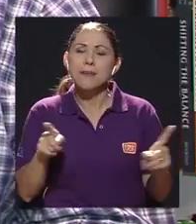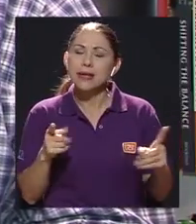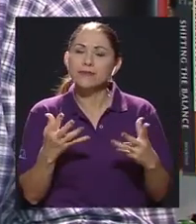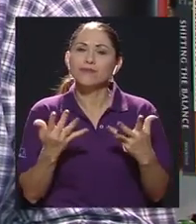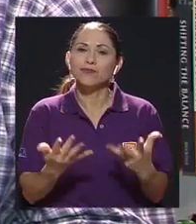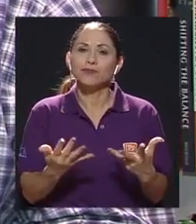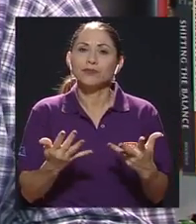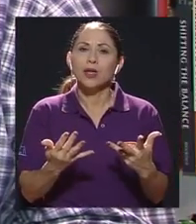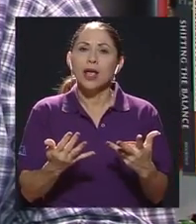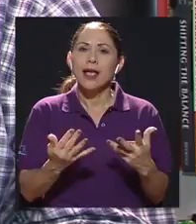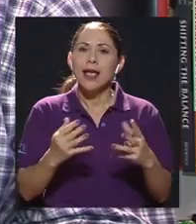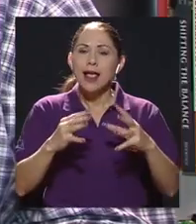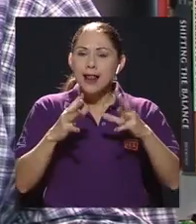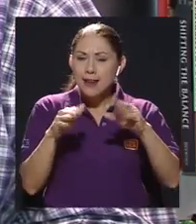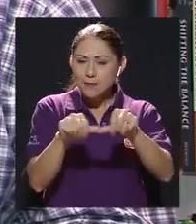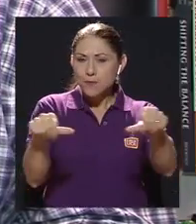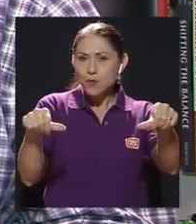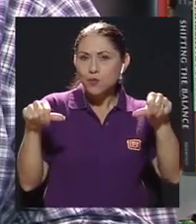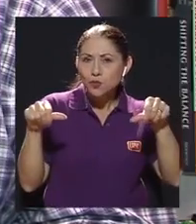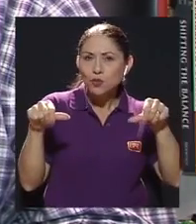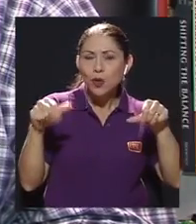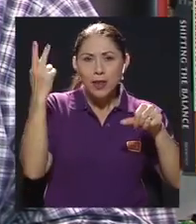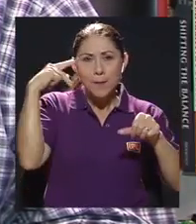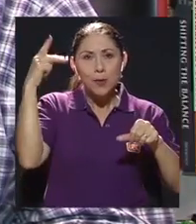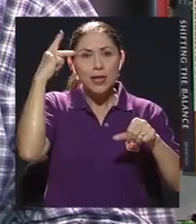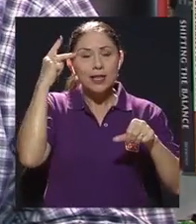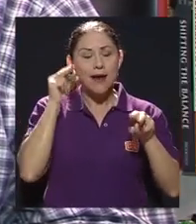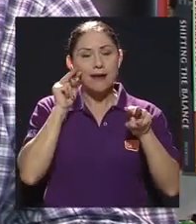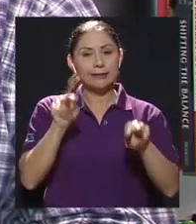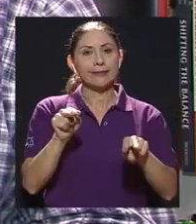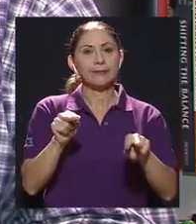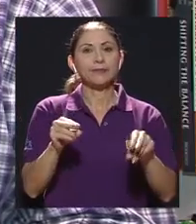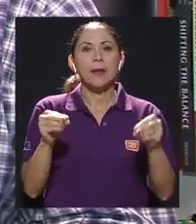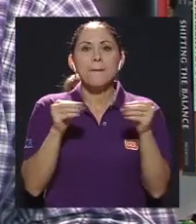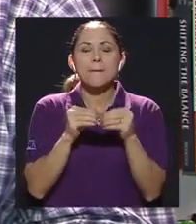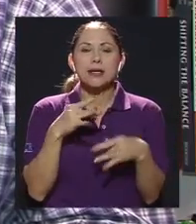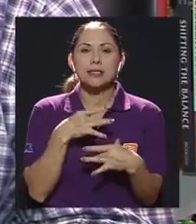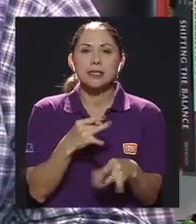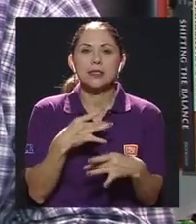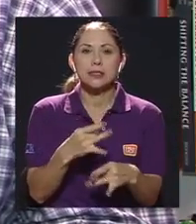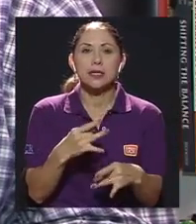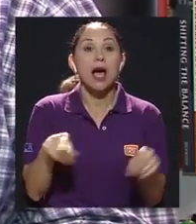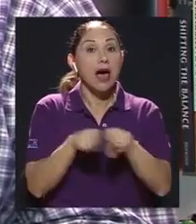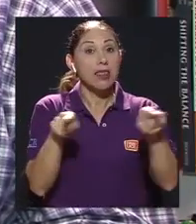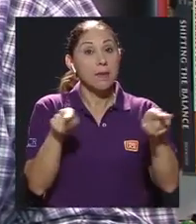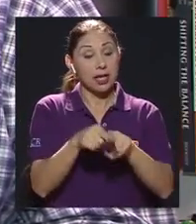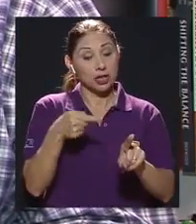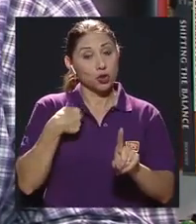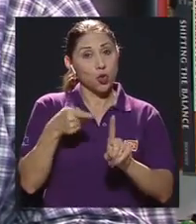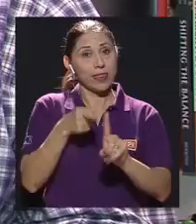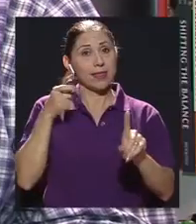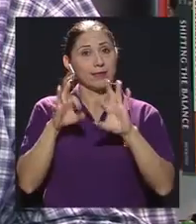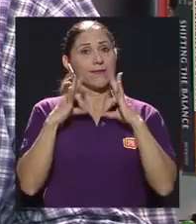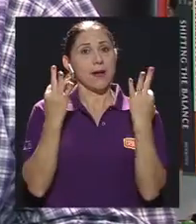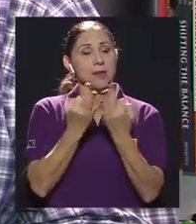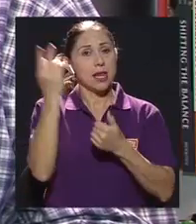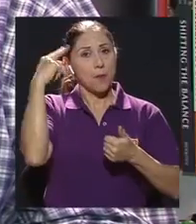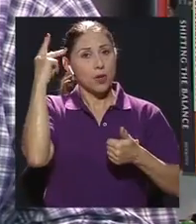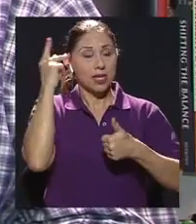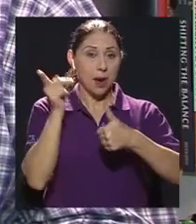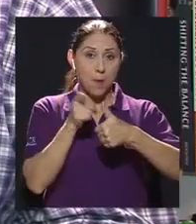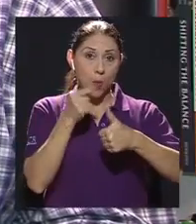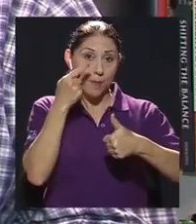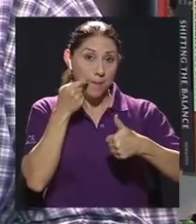el mundo de la política me parecía más interesante, y además yo vengo de una familia política, tanto por el lado de mi